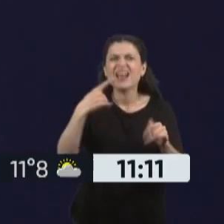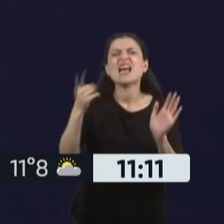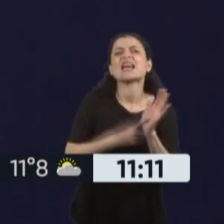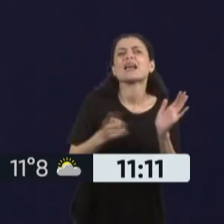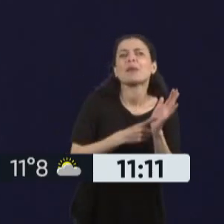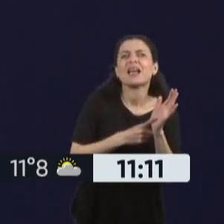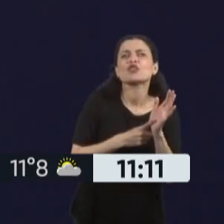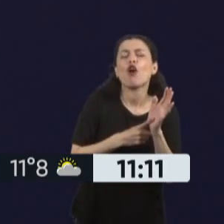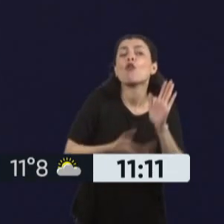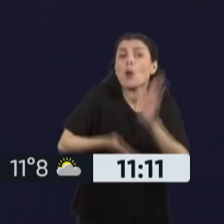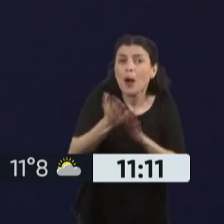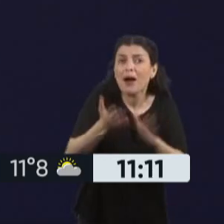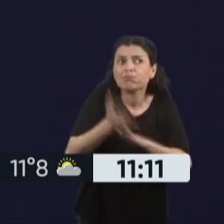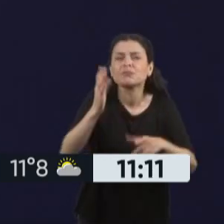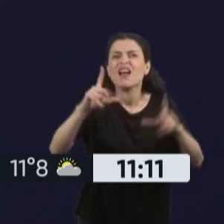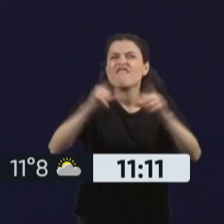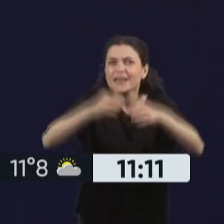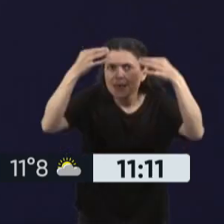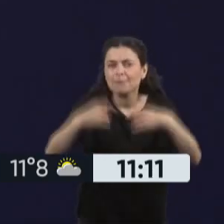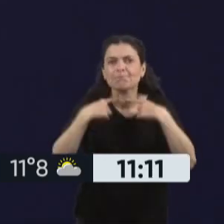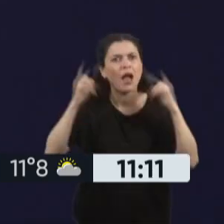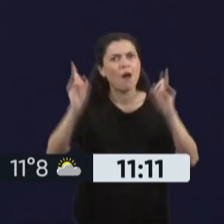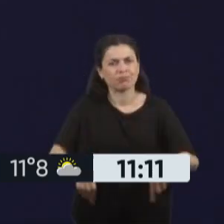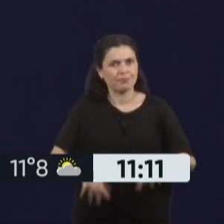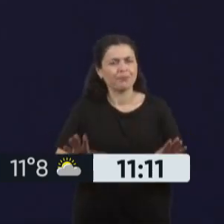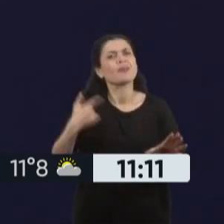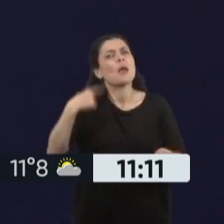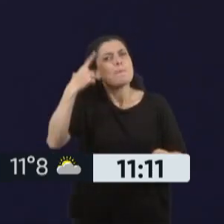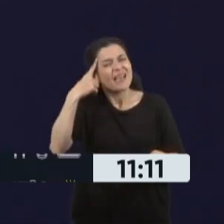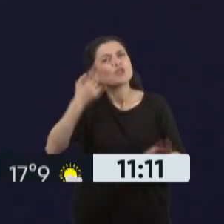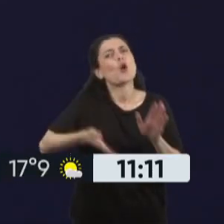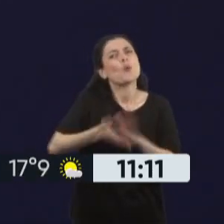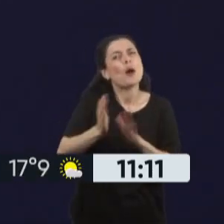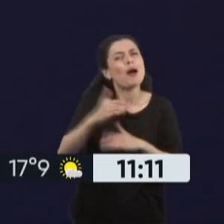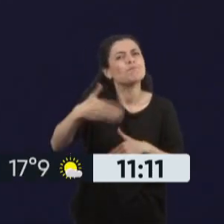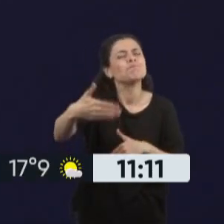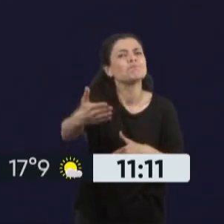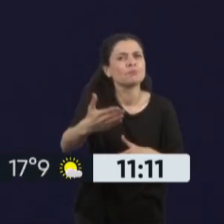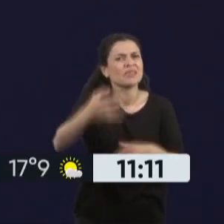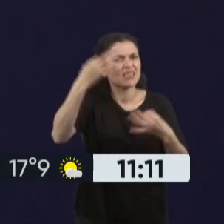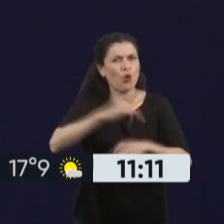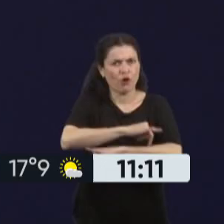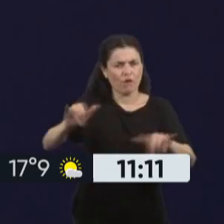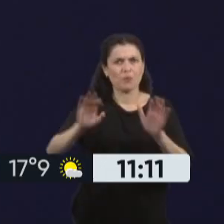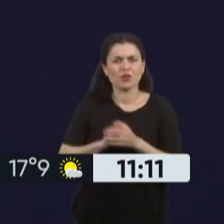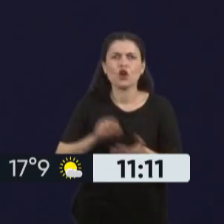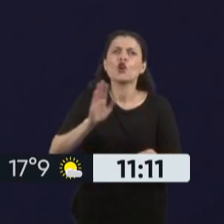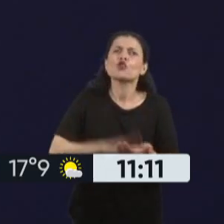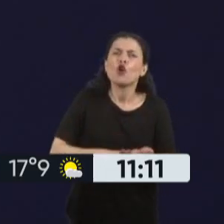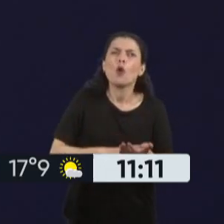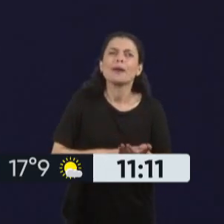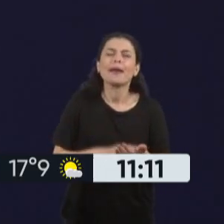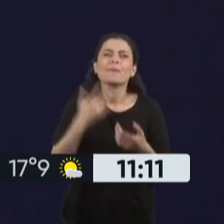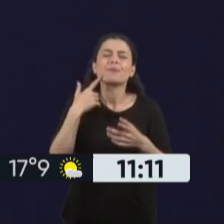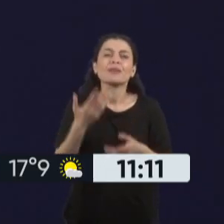vaya a publicarse, pero entiendo que será en las próximas jornadas. Con respecto a las